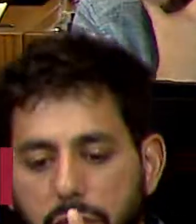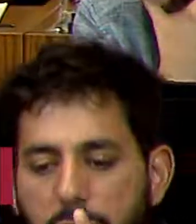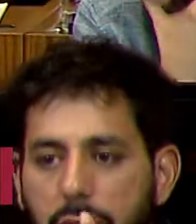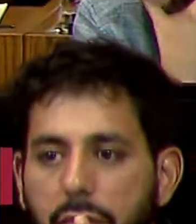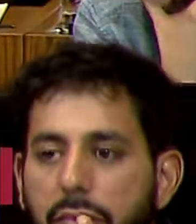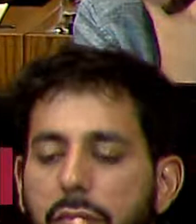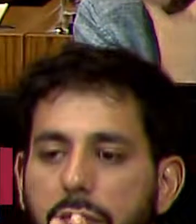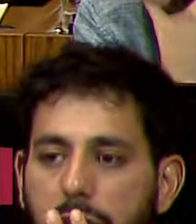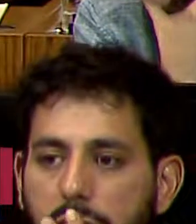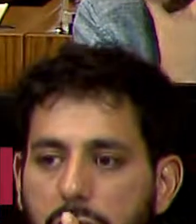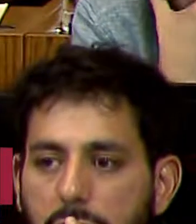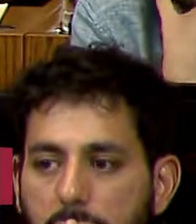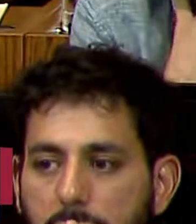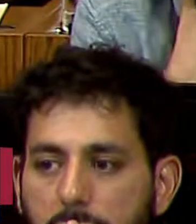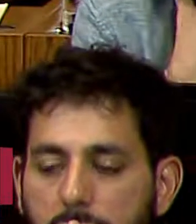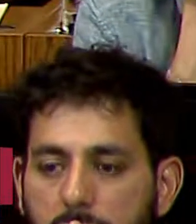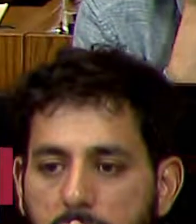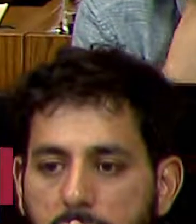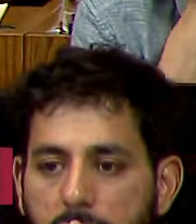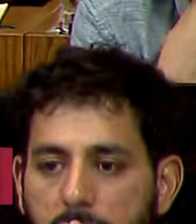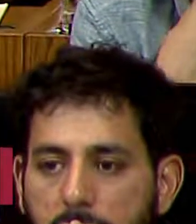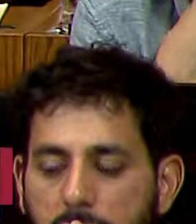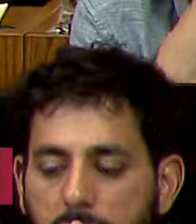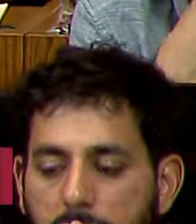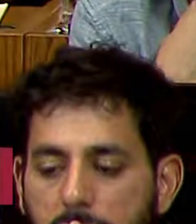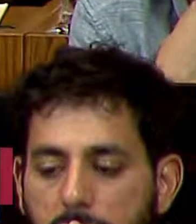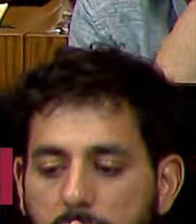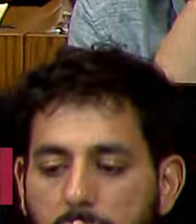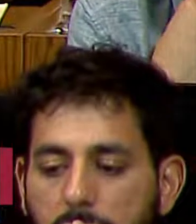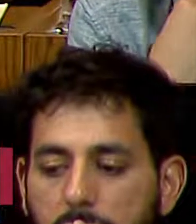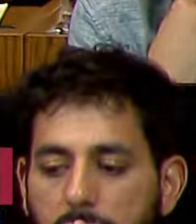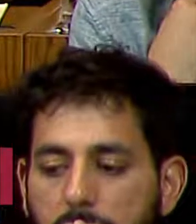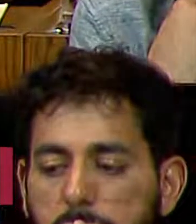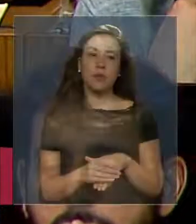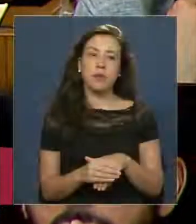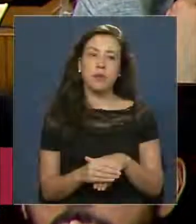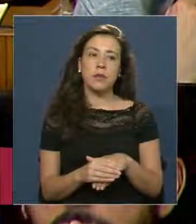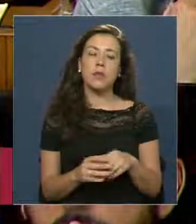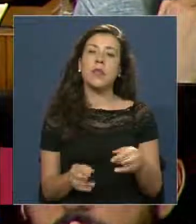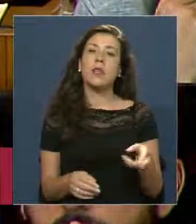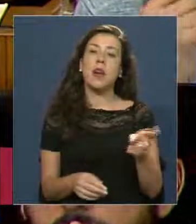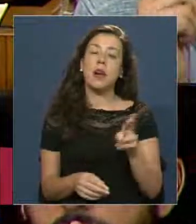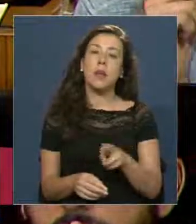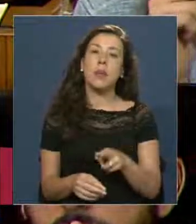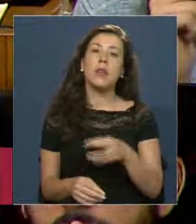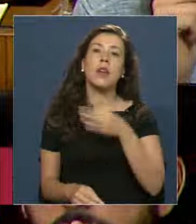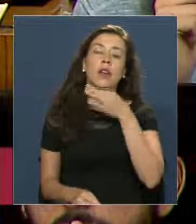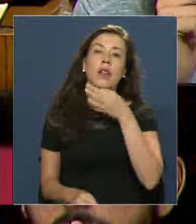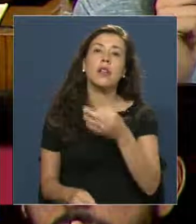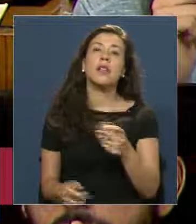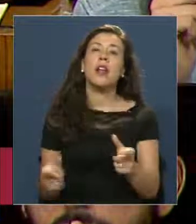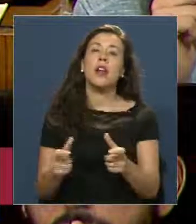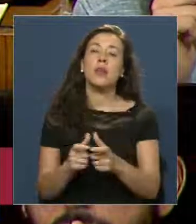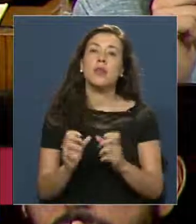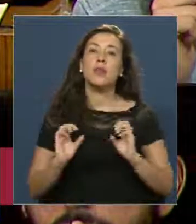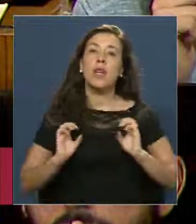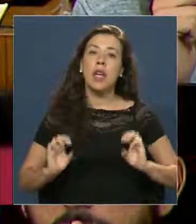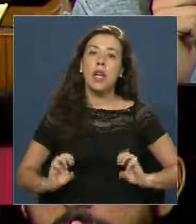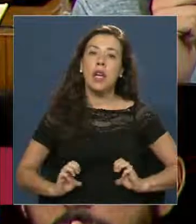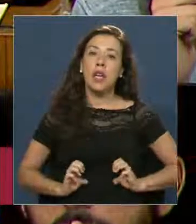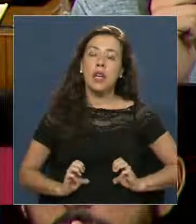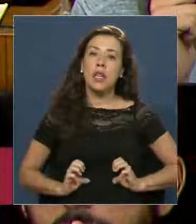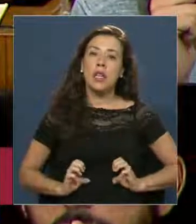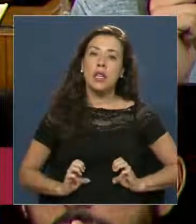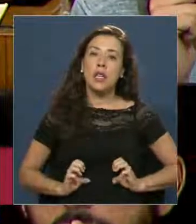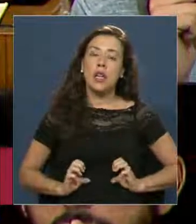sería bueno que cada vez que hay una votación de quórum calificado se reitere la resolución que se hizo en la Comisión de Ética en su